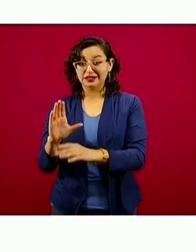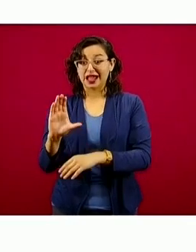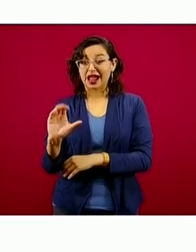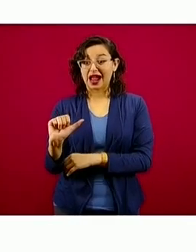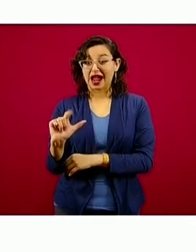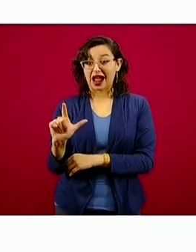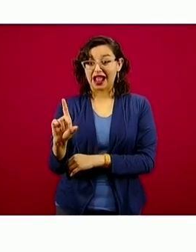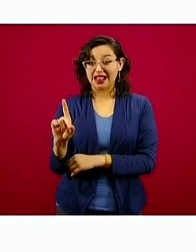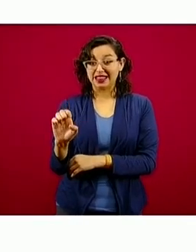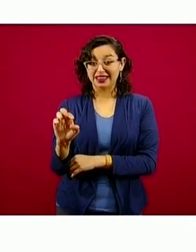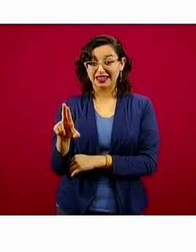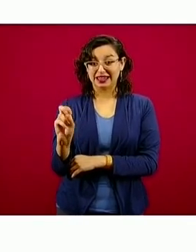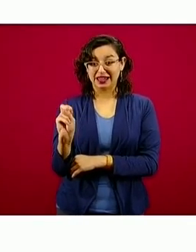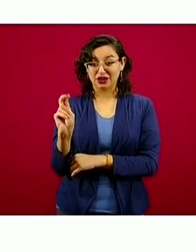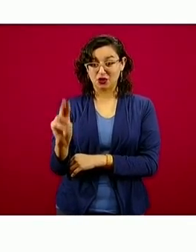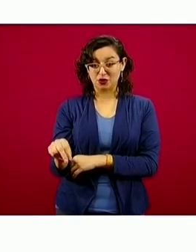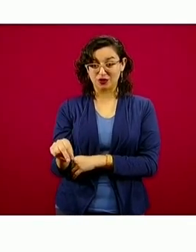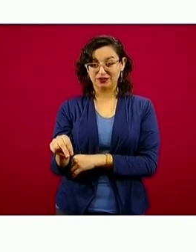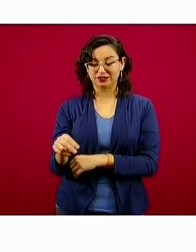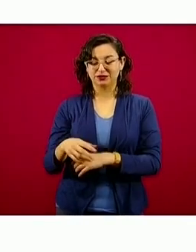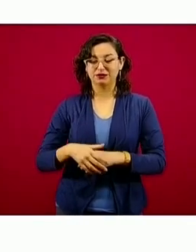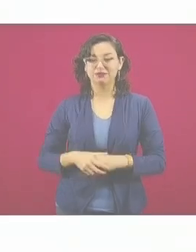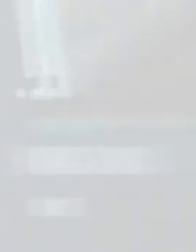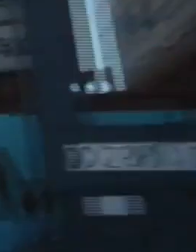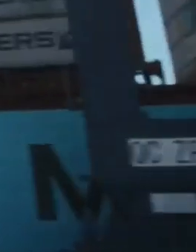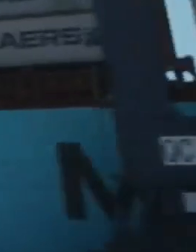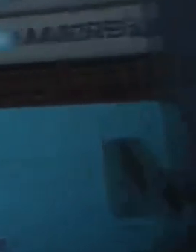y esto es lo de hoy de nosotros